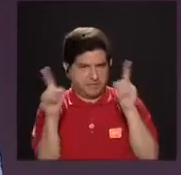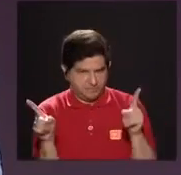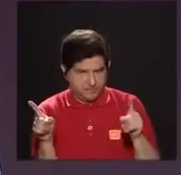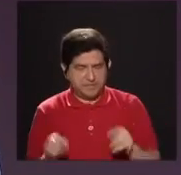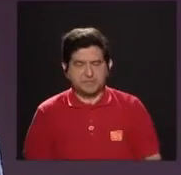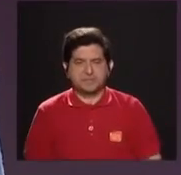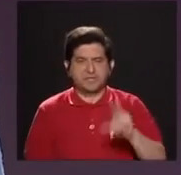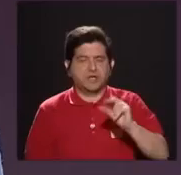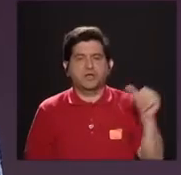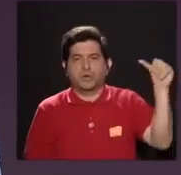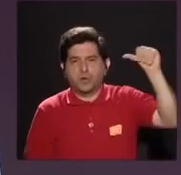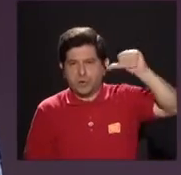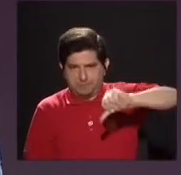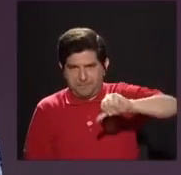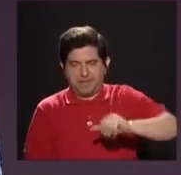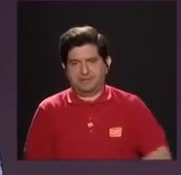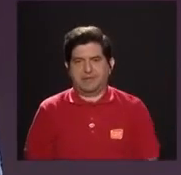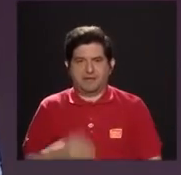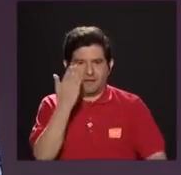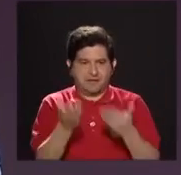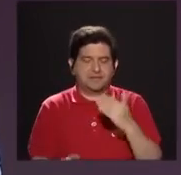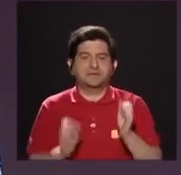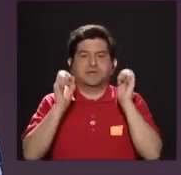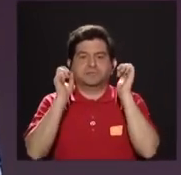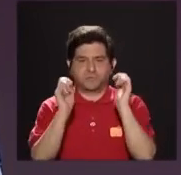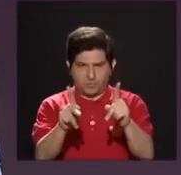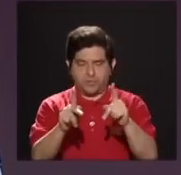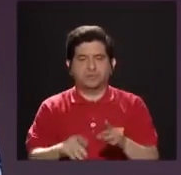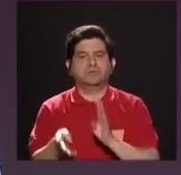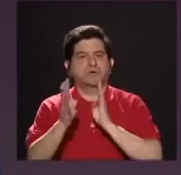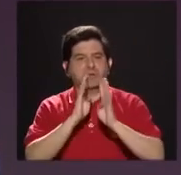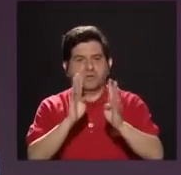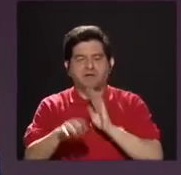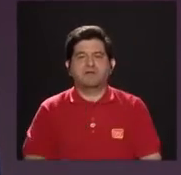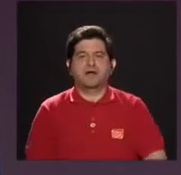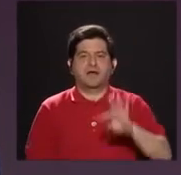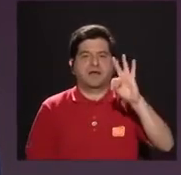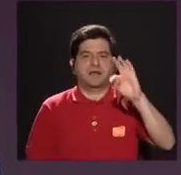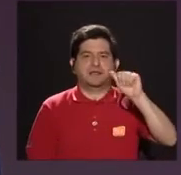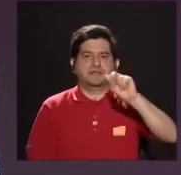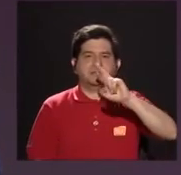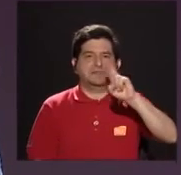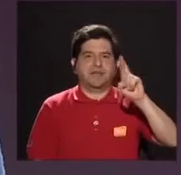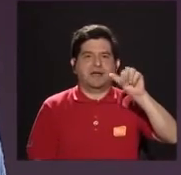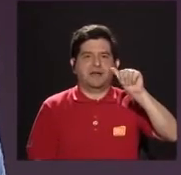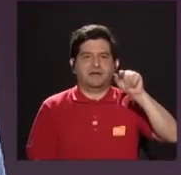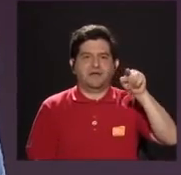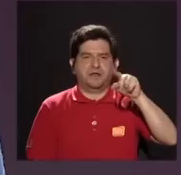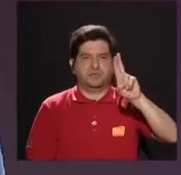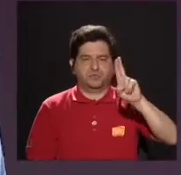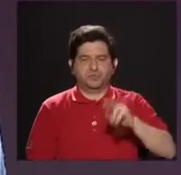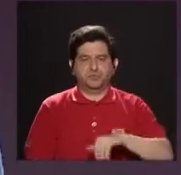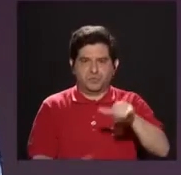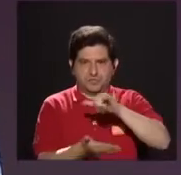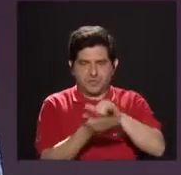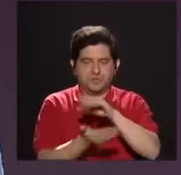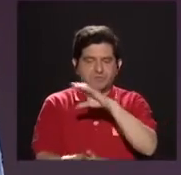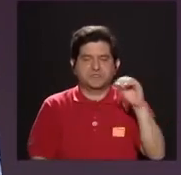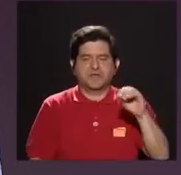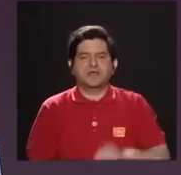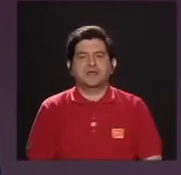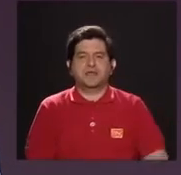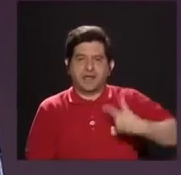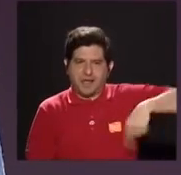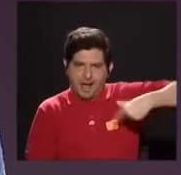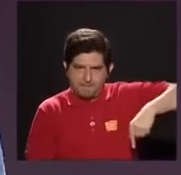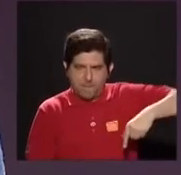se pierda, ¿verdad? Esa posibilidad. Estamos hablando de Tarrazú en San José y de Aguirre o Quepos en